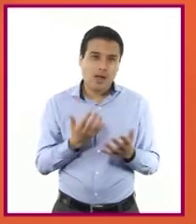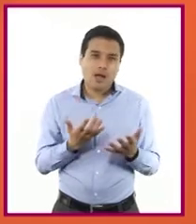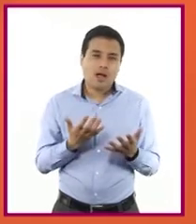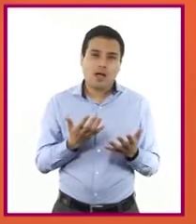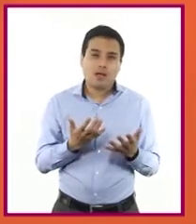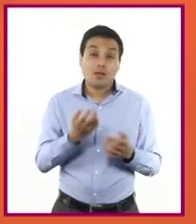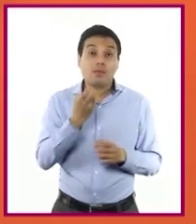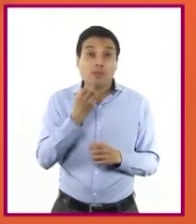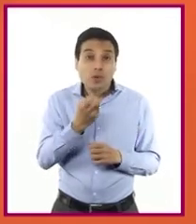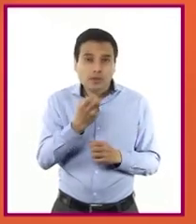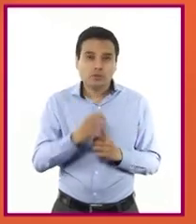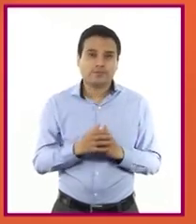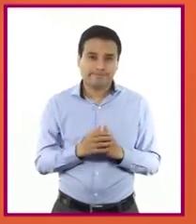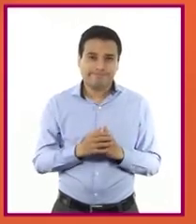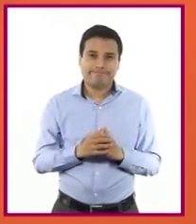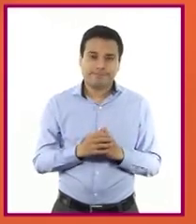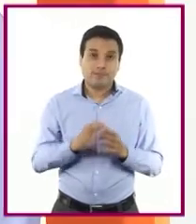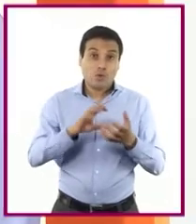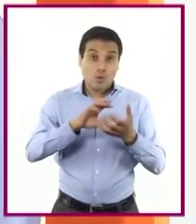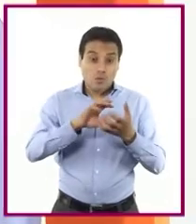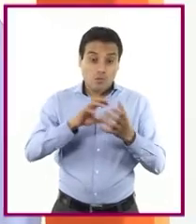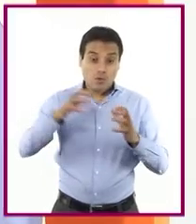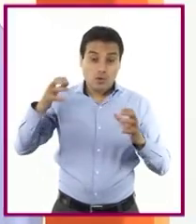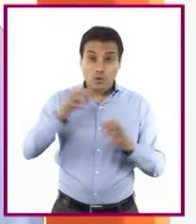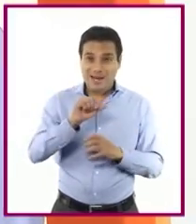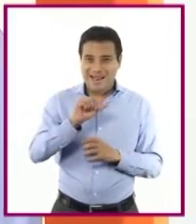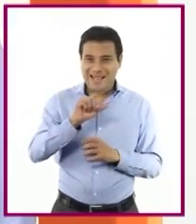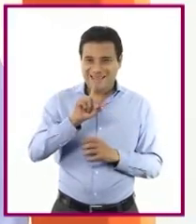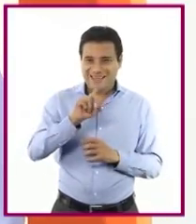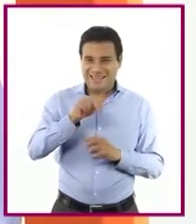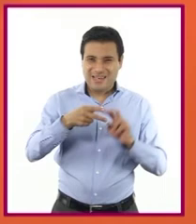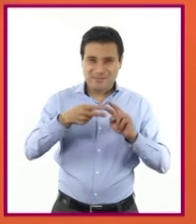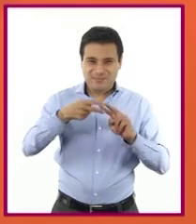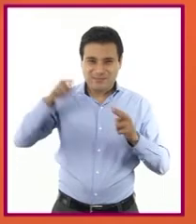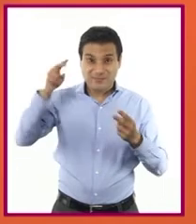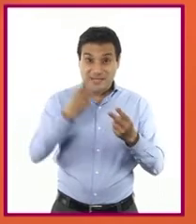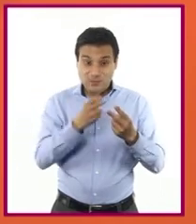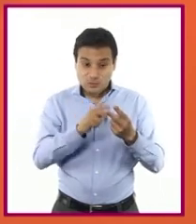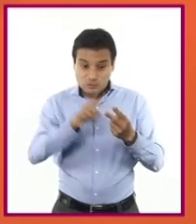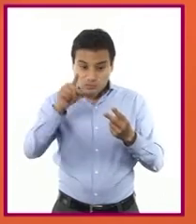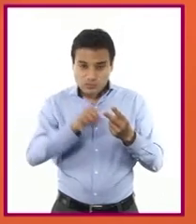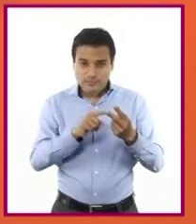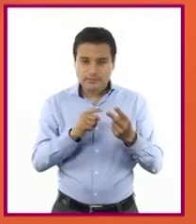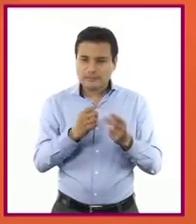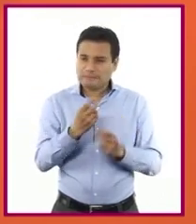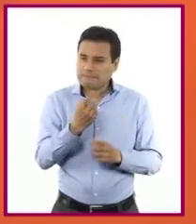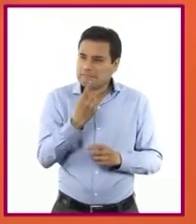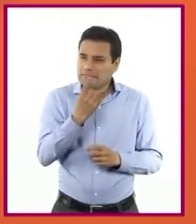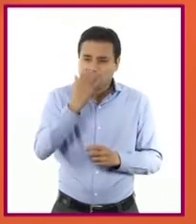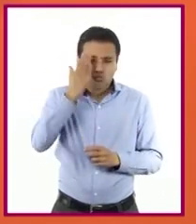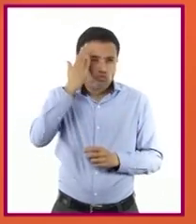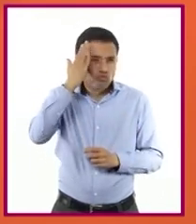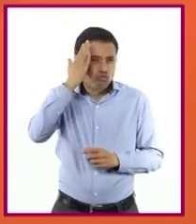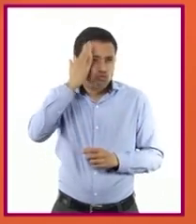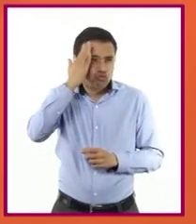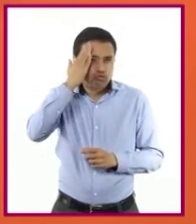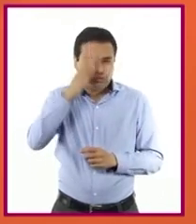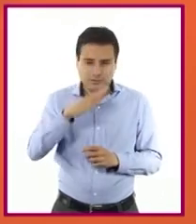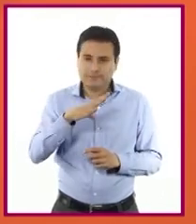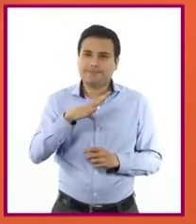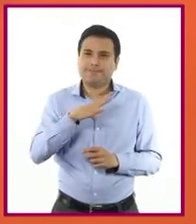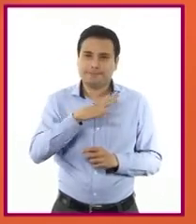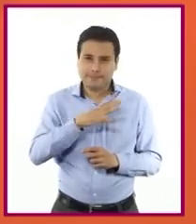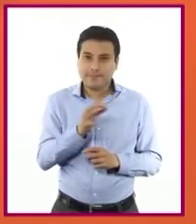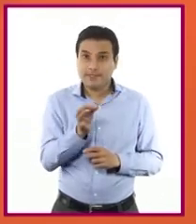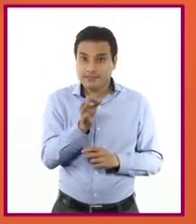se considera a la molécula de ADN como una estructura fundamental que está presente tanto